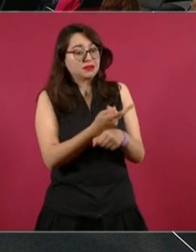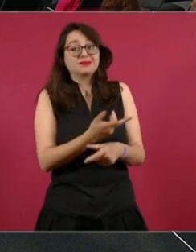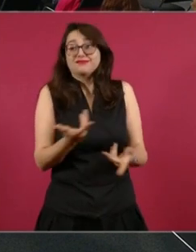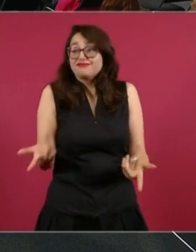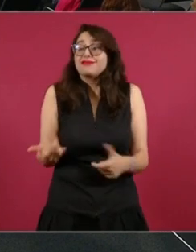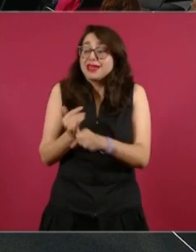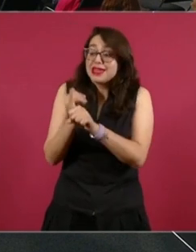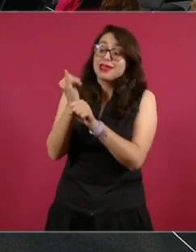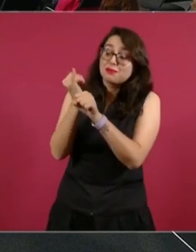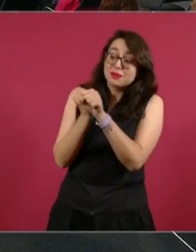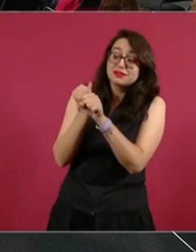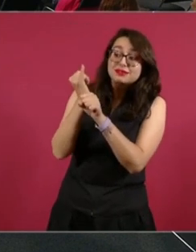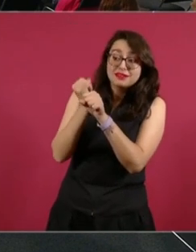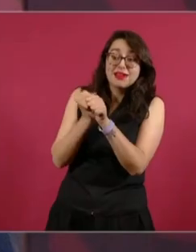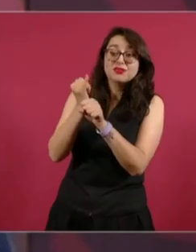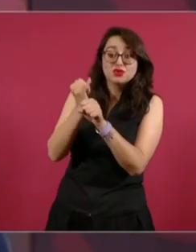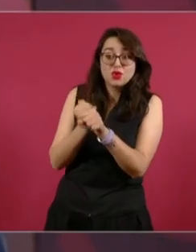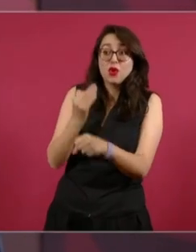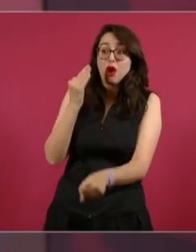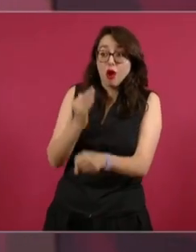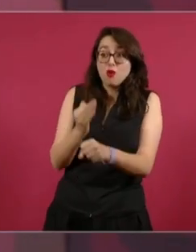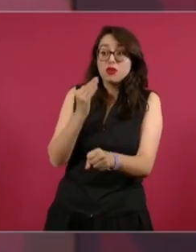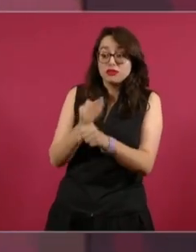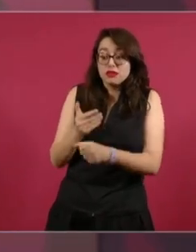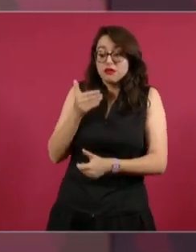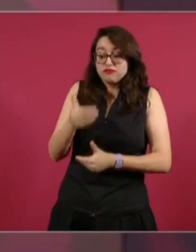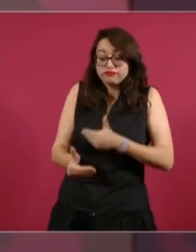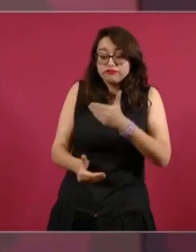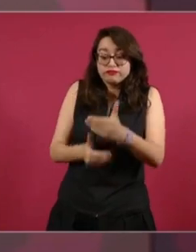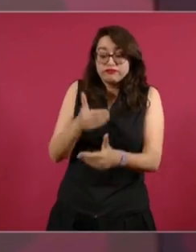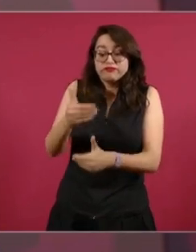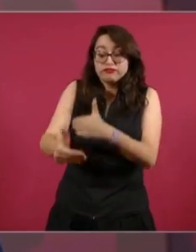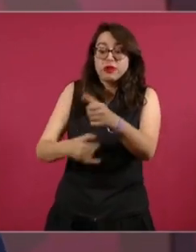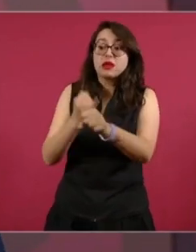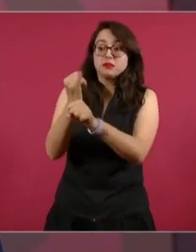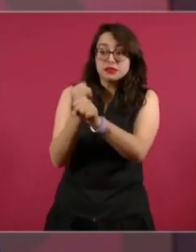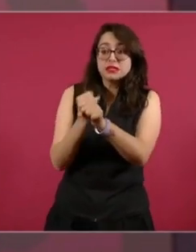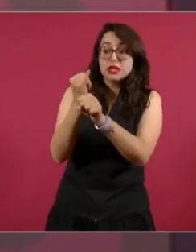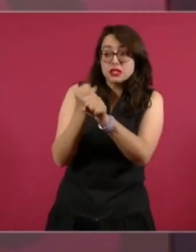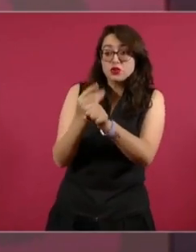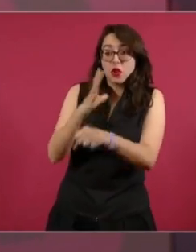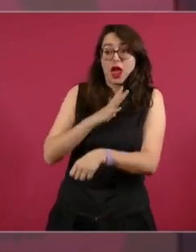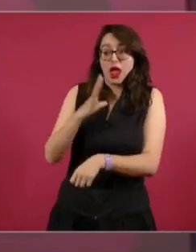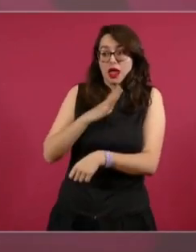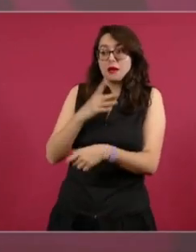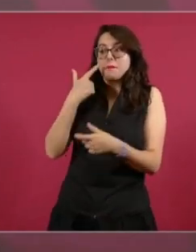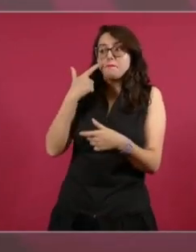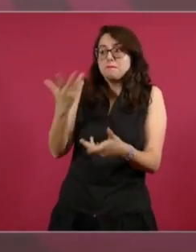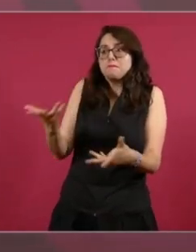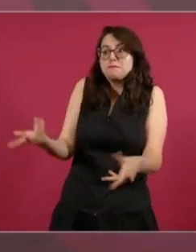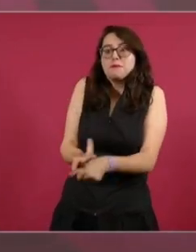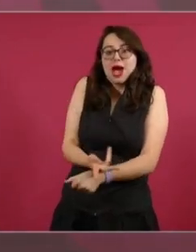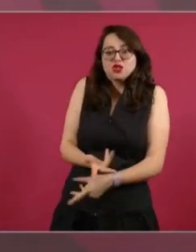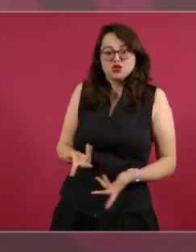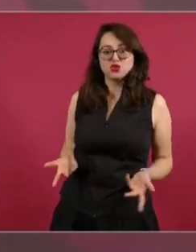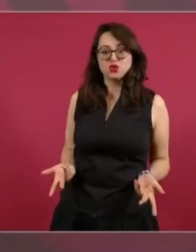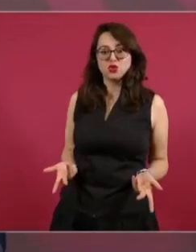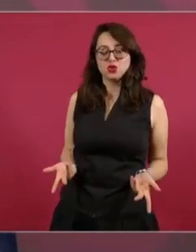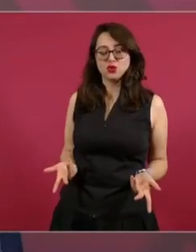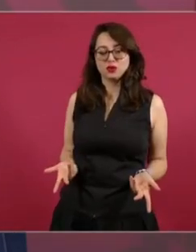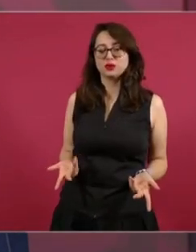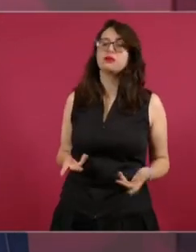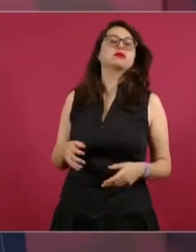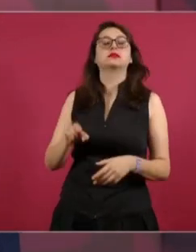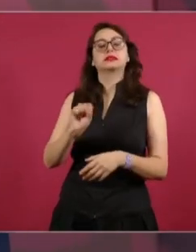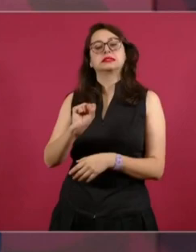están investigando. Hay todo un equipo siempre en la Secretaría de la Defensa para esto de propósito.